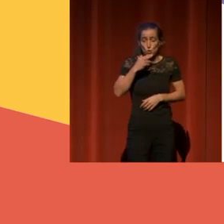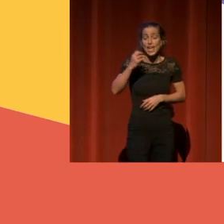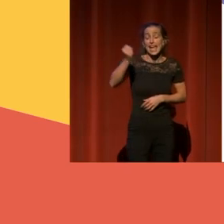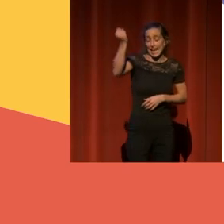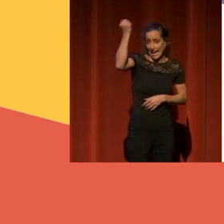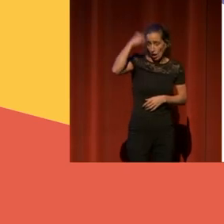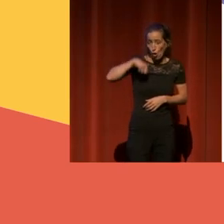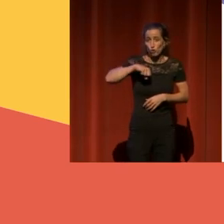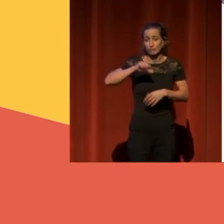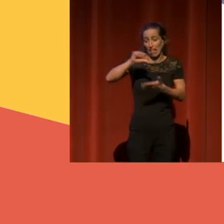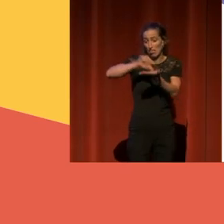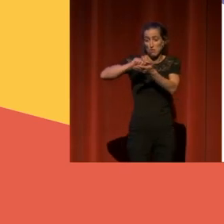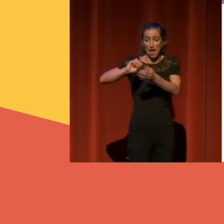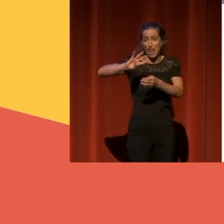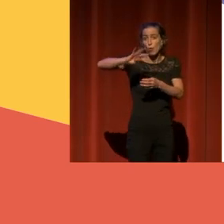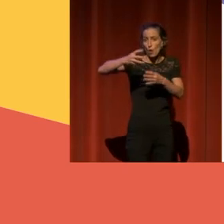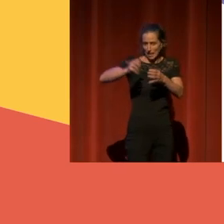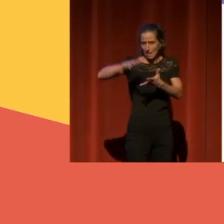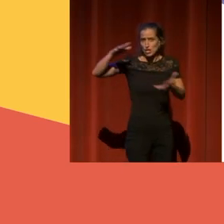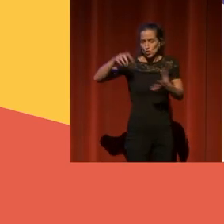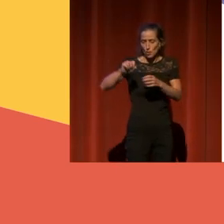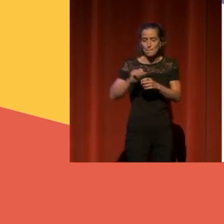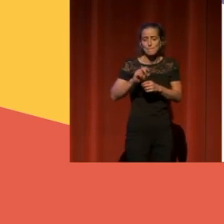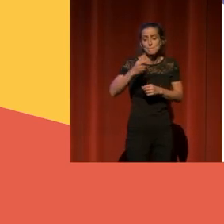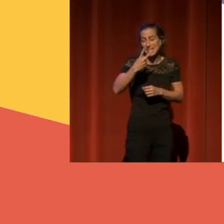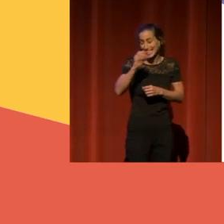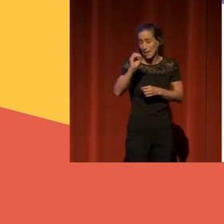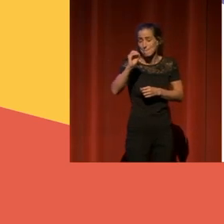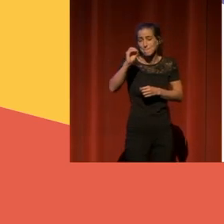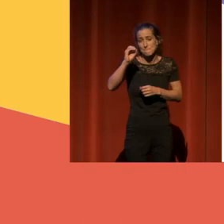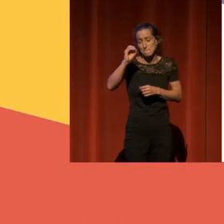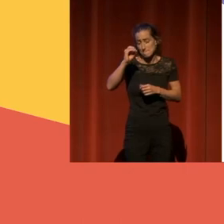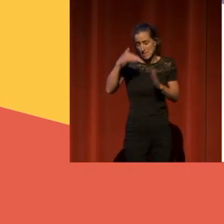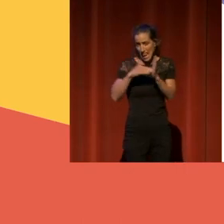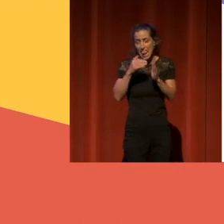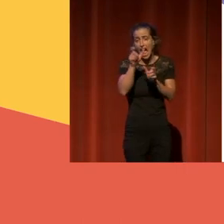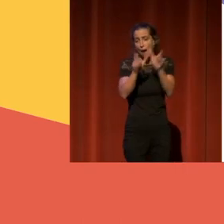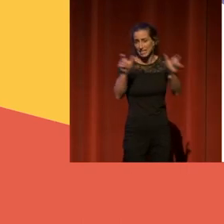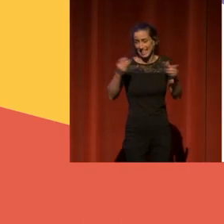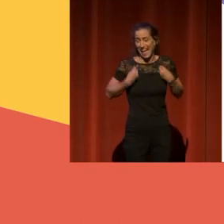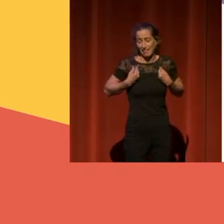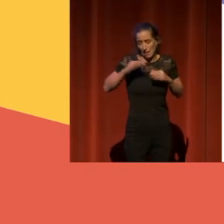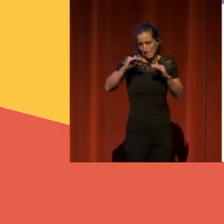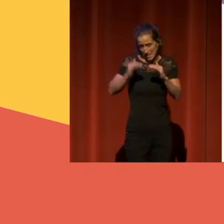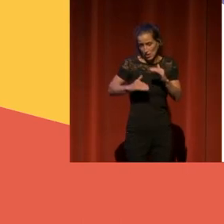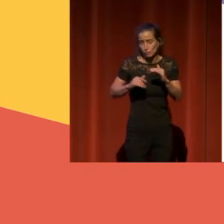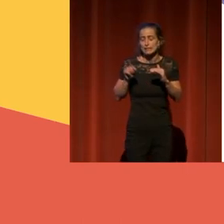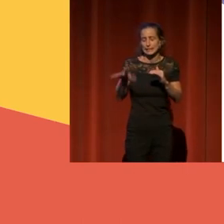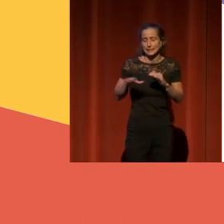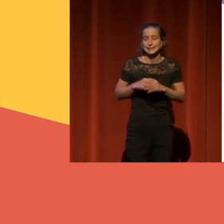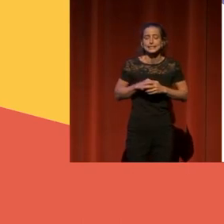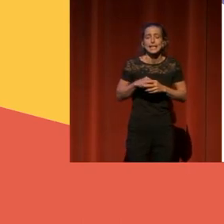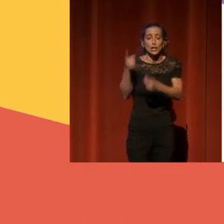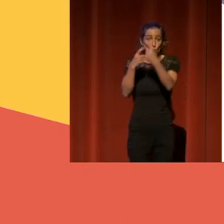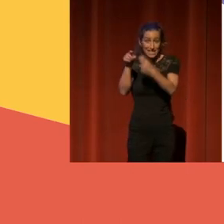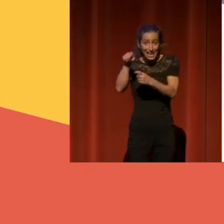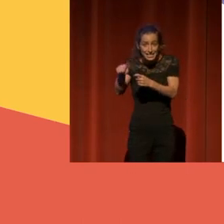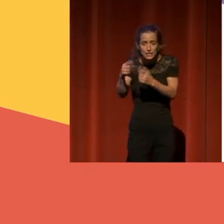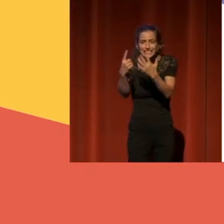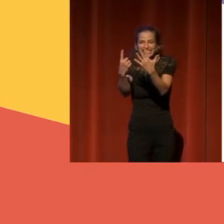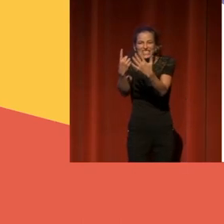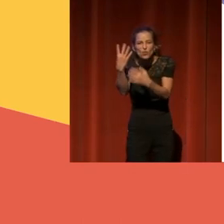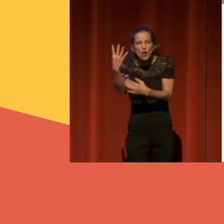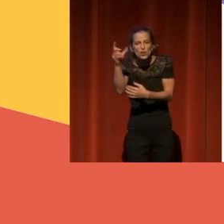están por debajo de los 20.000 habitantes. A estas preguntas nos respondieron 64 personas, y de